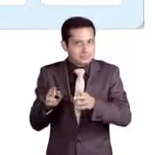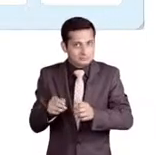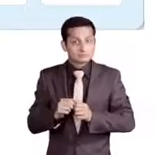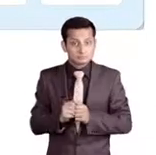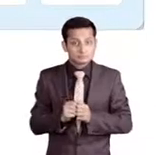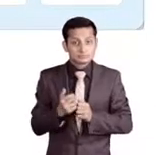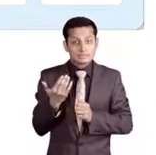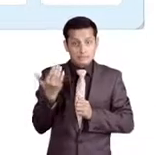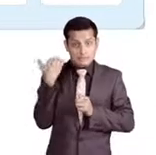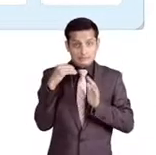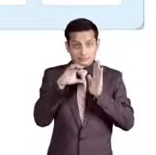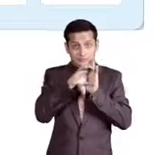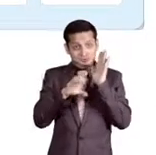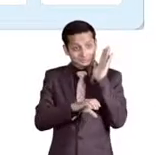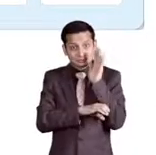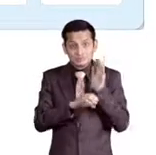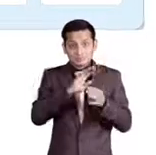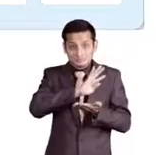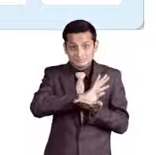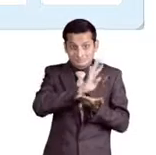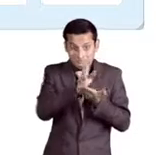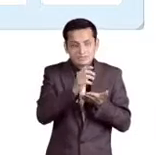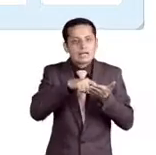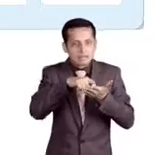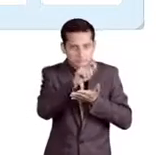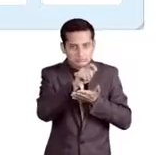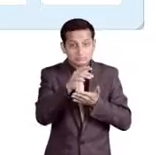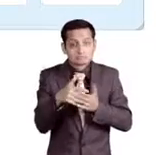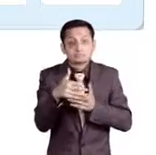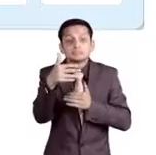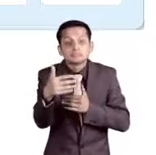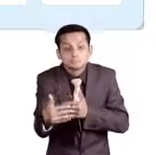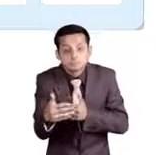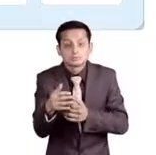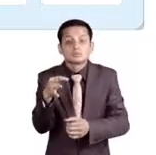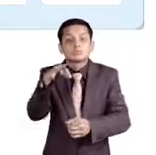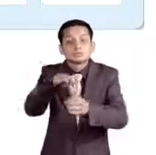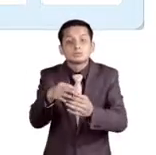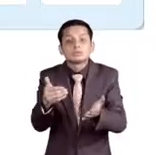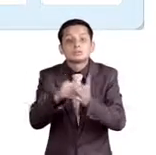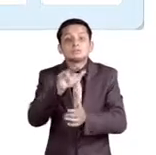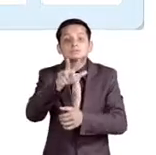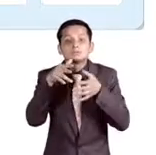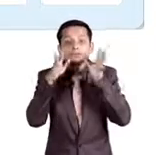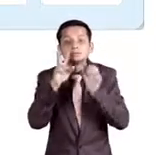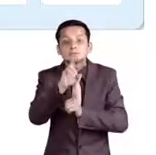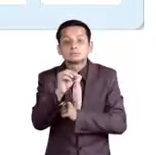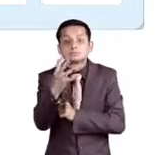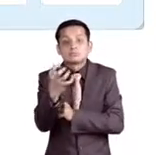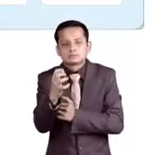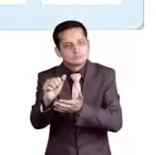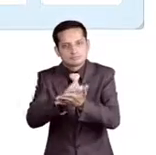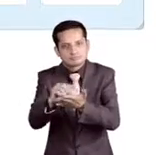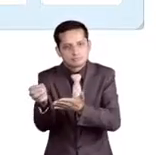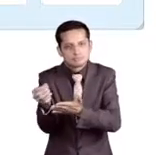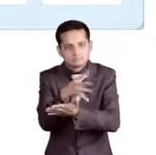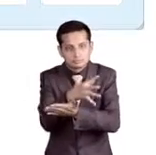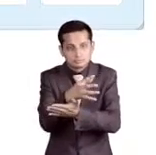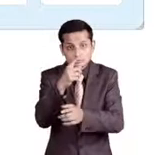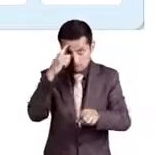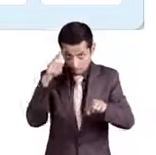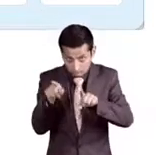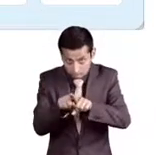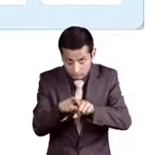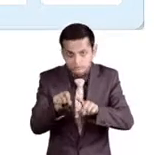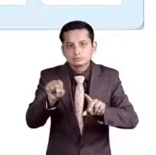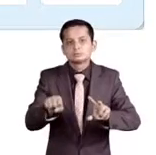el mandato de la Constitución de Montecristi y dejando sin efecto la reelección indefinida aprobada mediante enmienda por la Asamblea